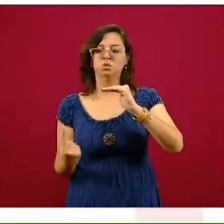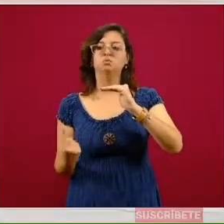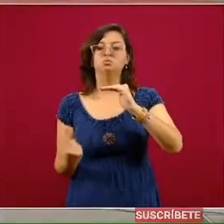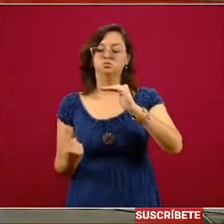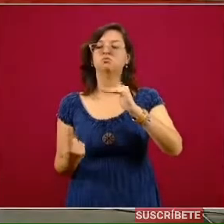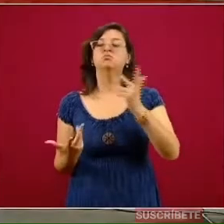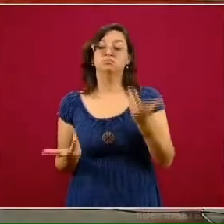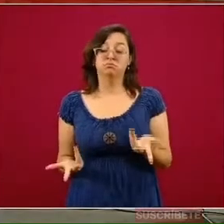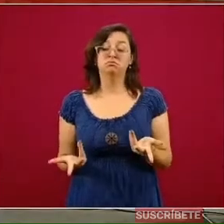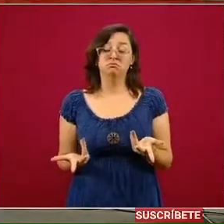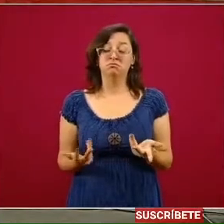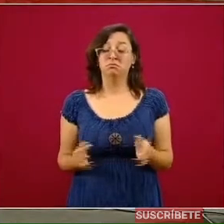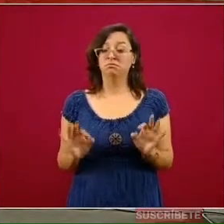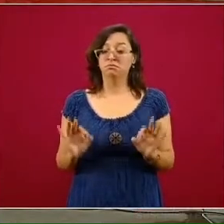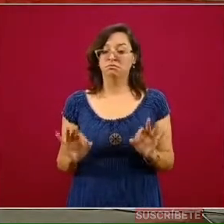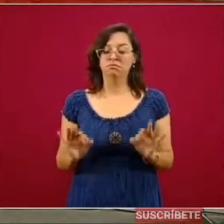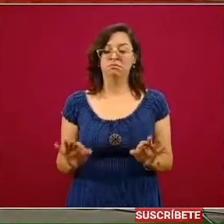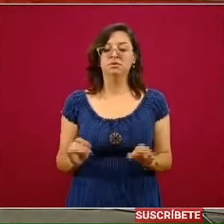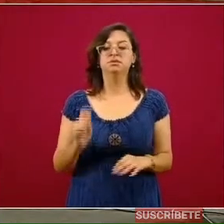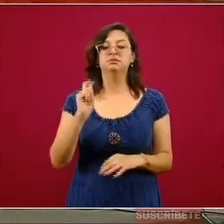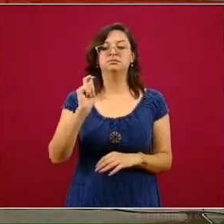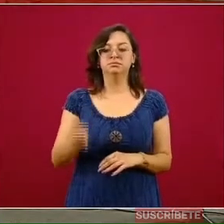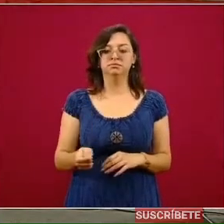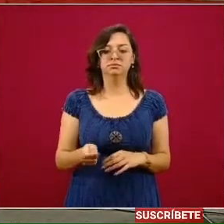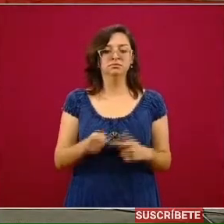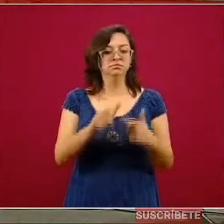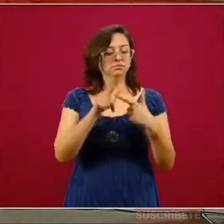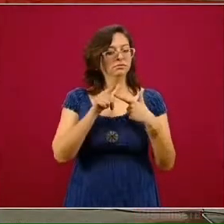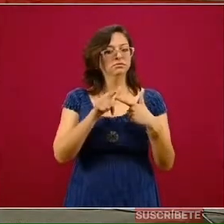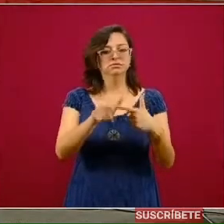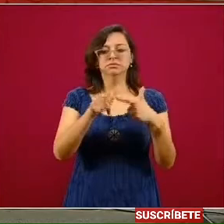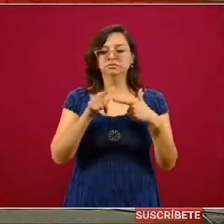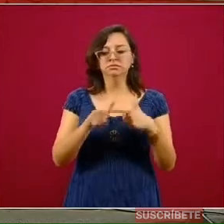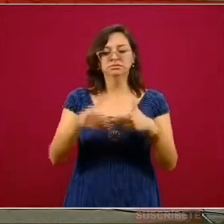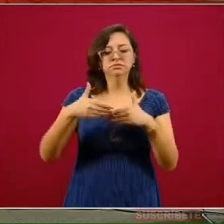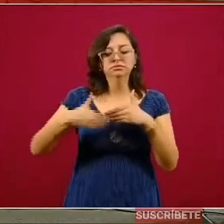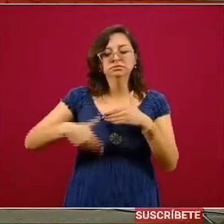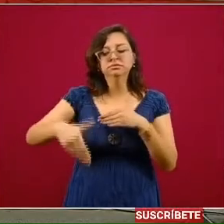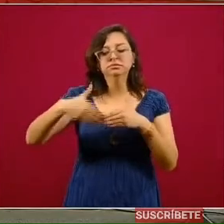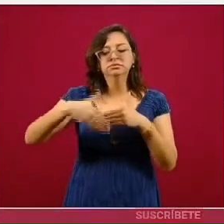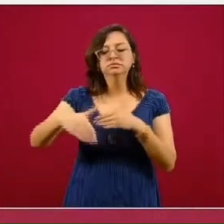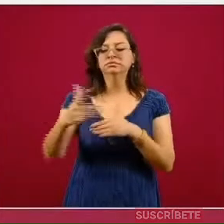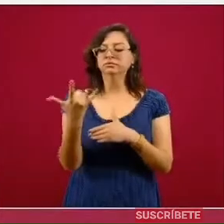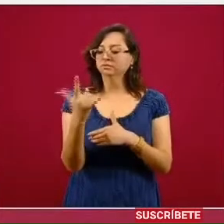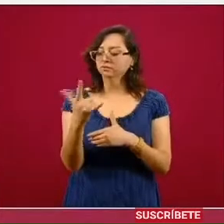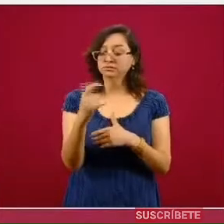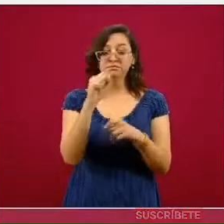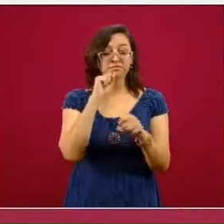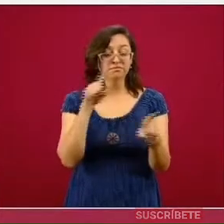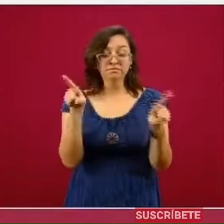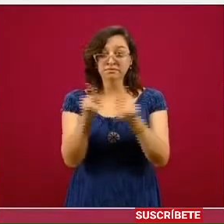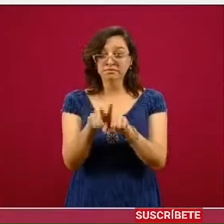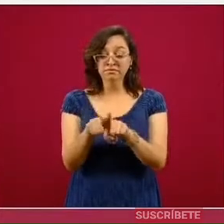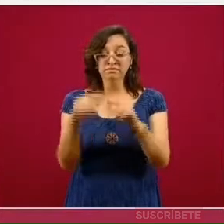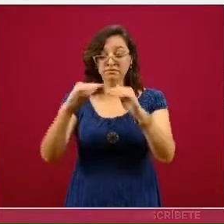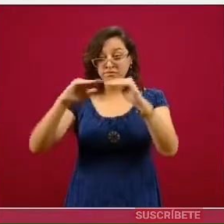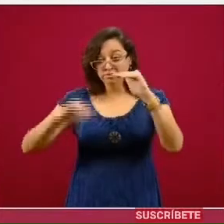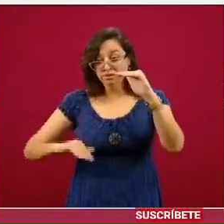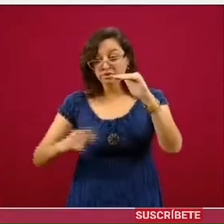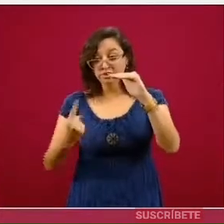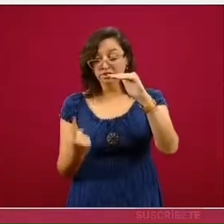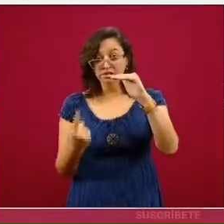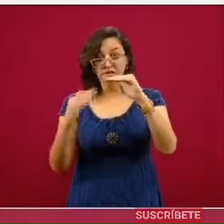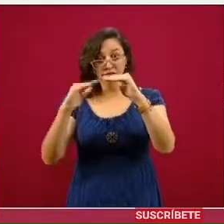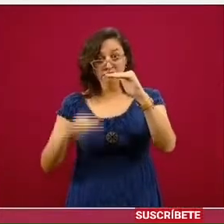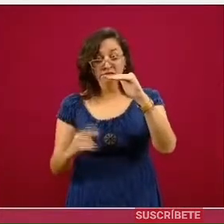disminuir este nivel, lo que quiere decir que si se mantiene durante las primeras semanas de julio y esto continúa por debajo de